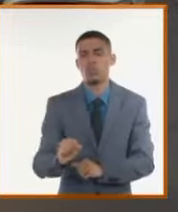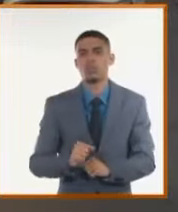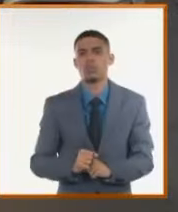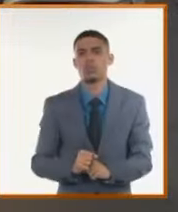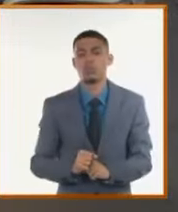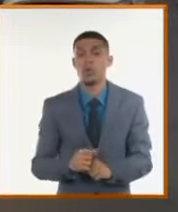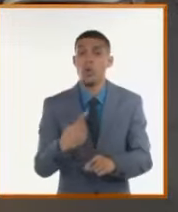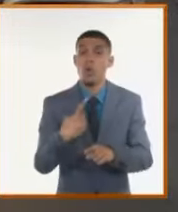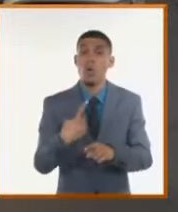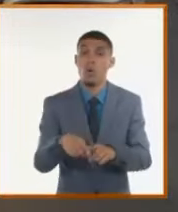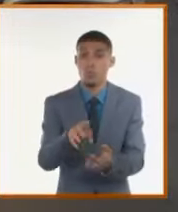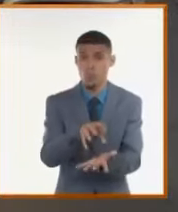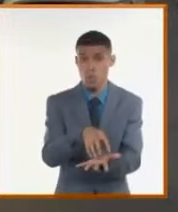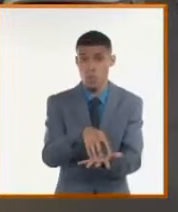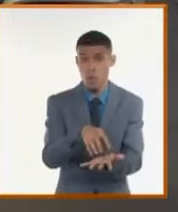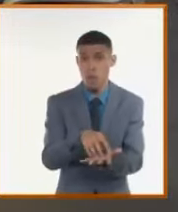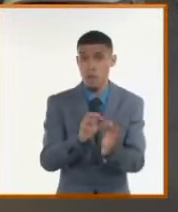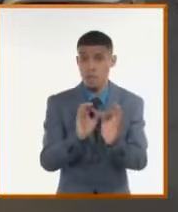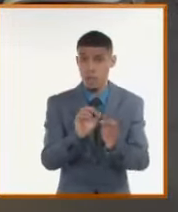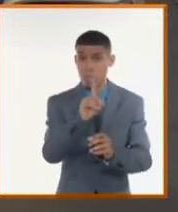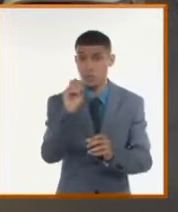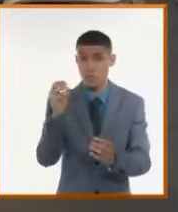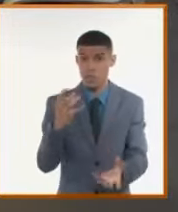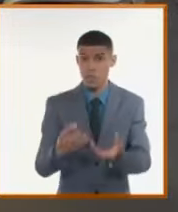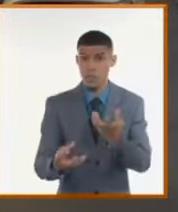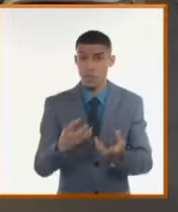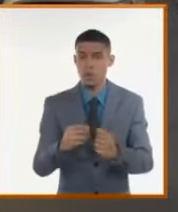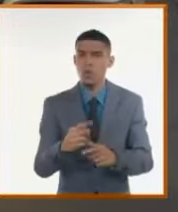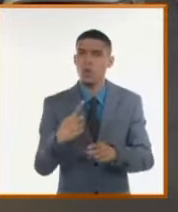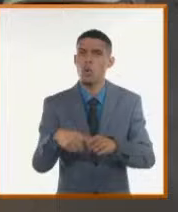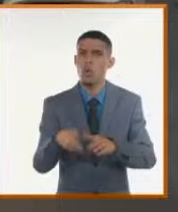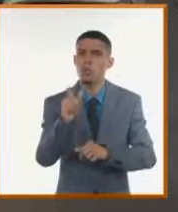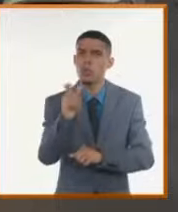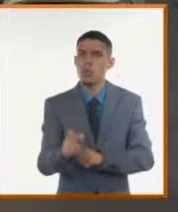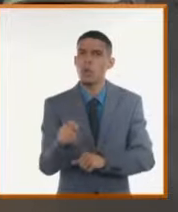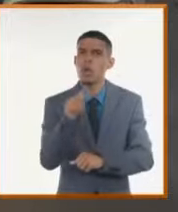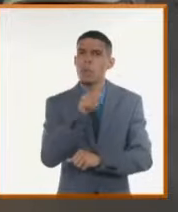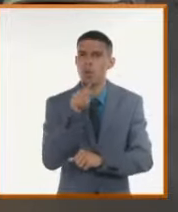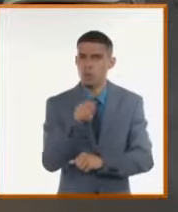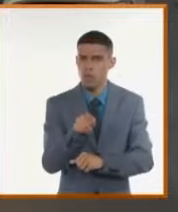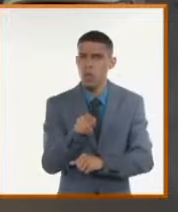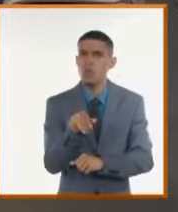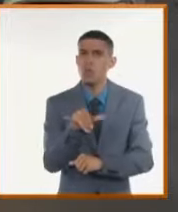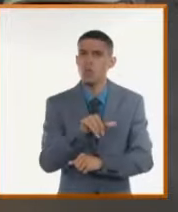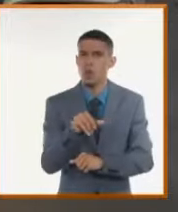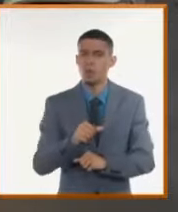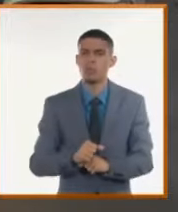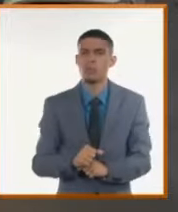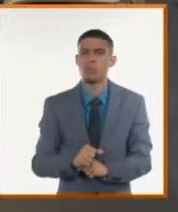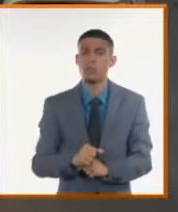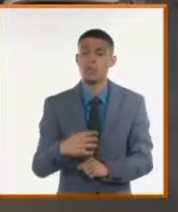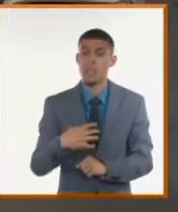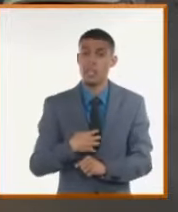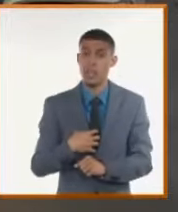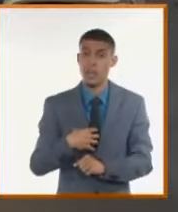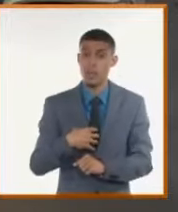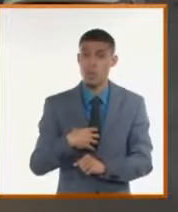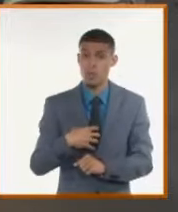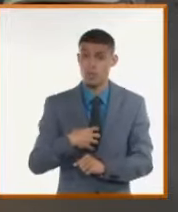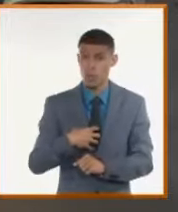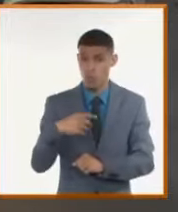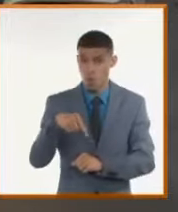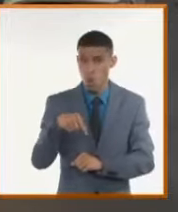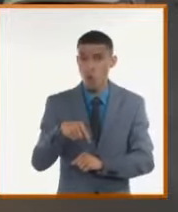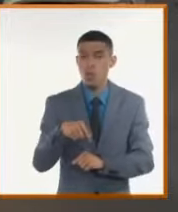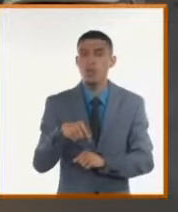otro otro eh otro televidente eh tenemos hoy una situación con dos puentes que tienen